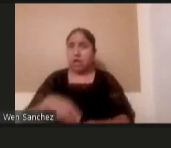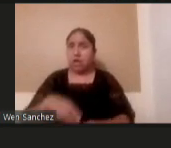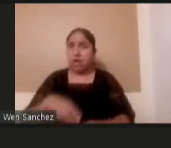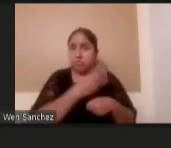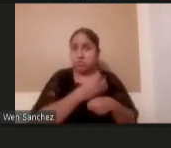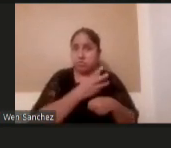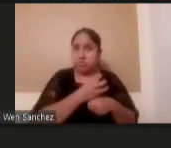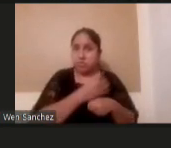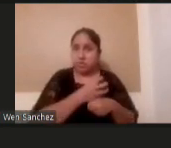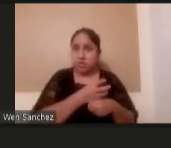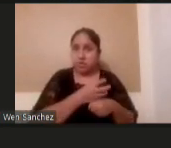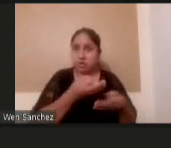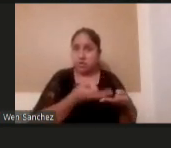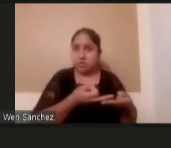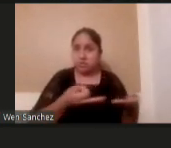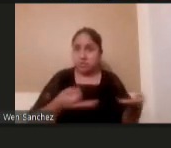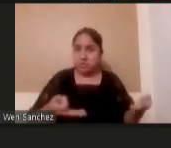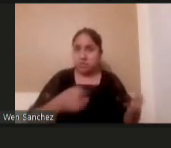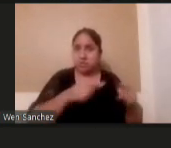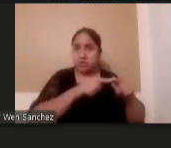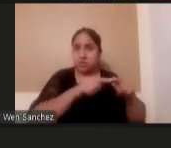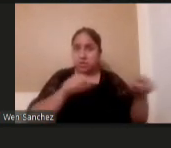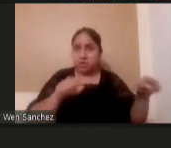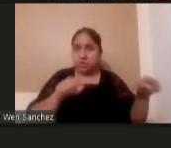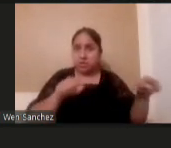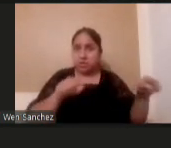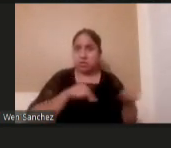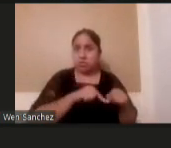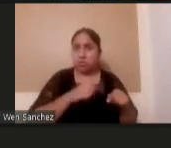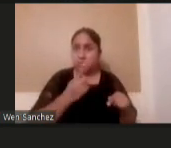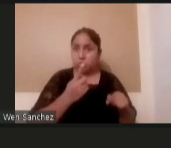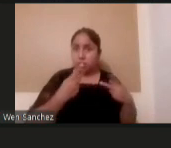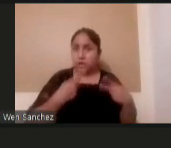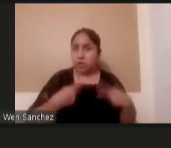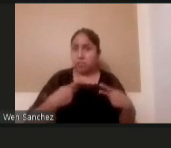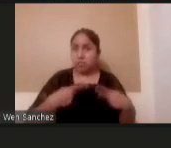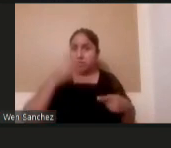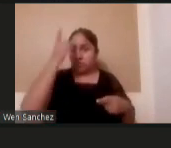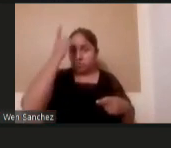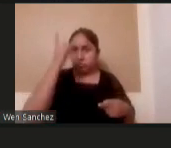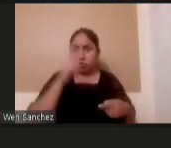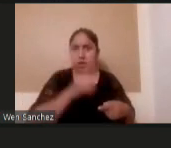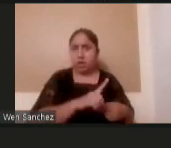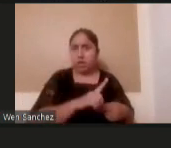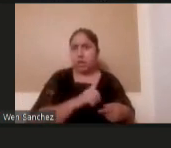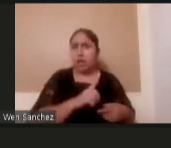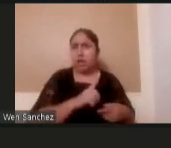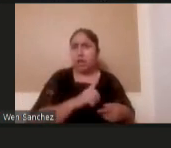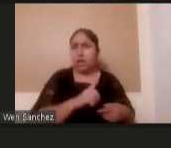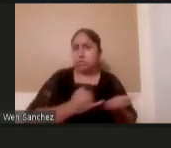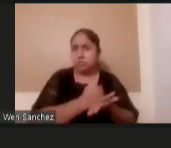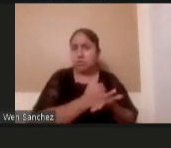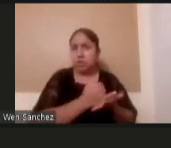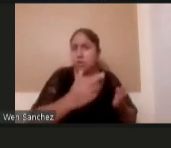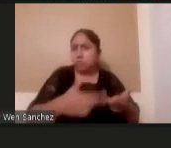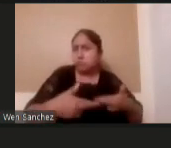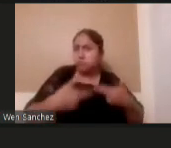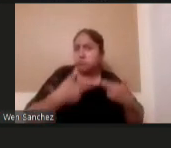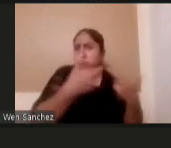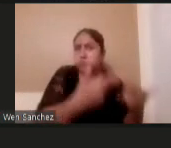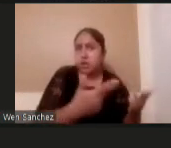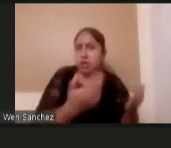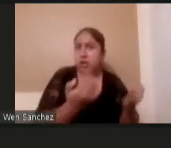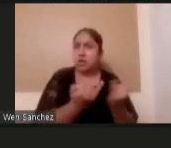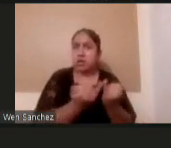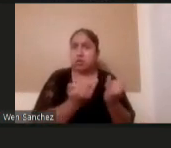particular ha donado también a la Guardia Nacional y en donde también se habrá de construir un tercer cuartel para este municipio. Creemos